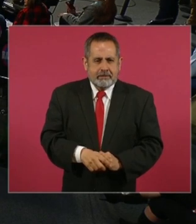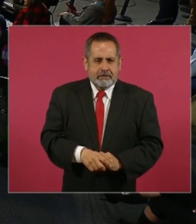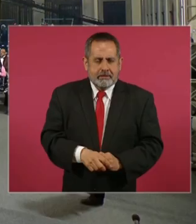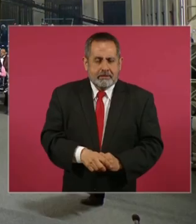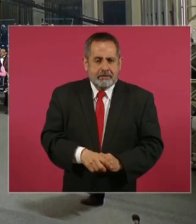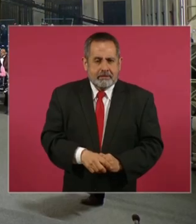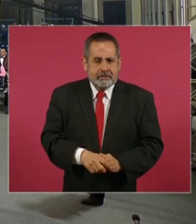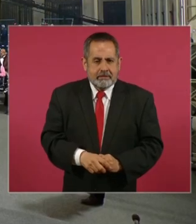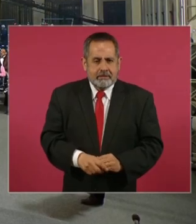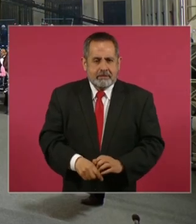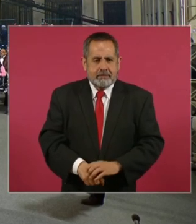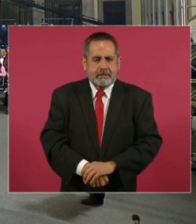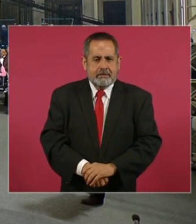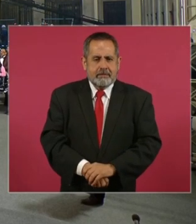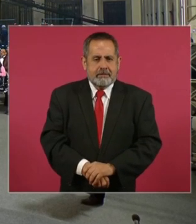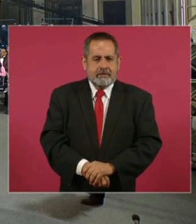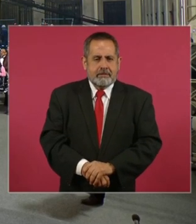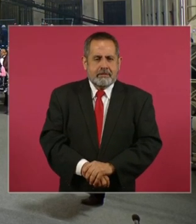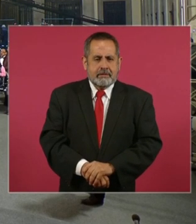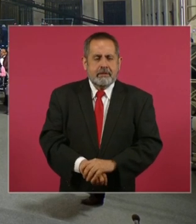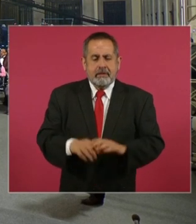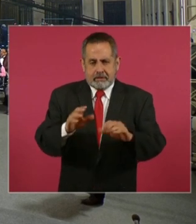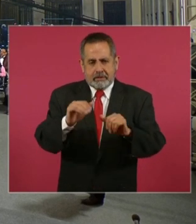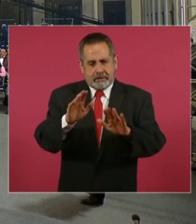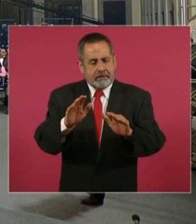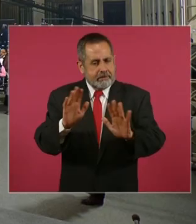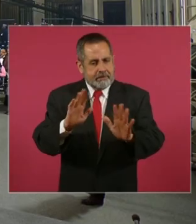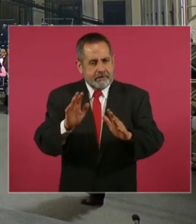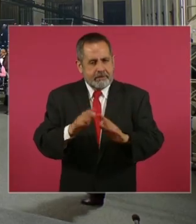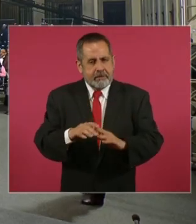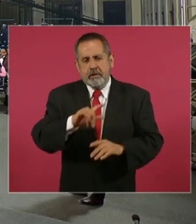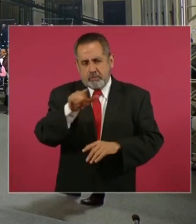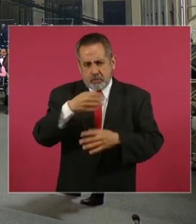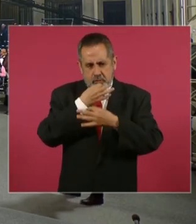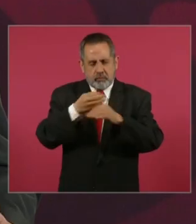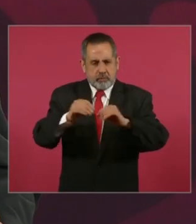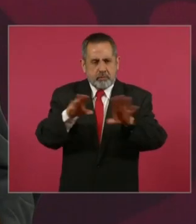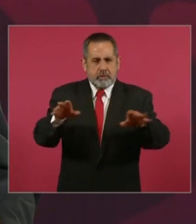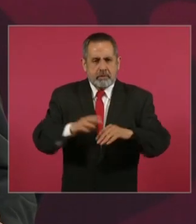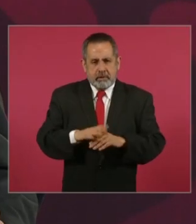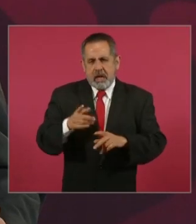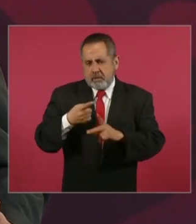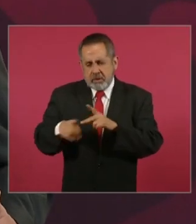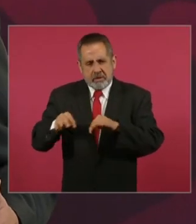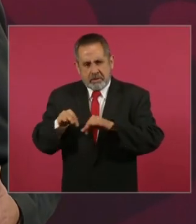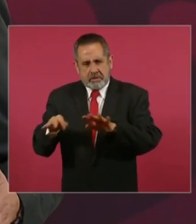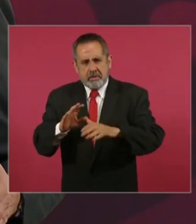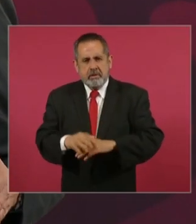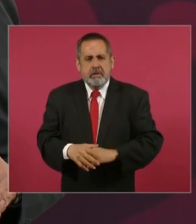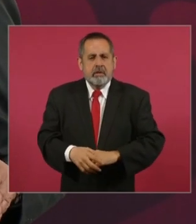la reforma que viene? Sí, ya lo vamos a dar a conocer, ya se empezó a trabajar.